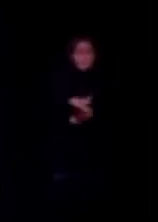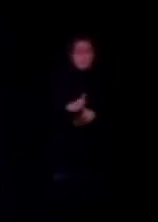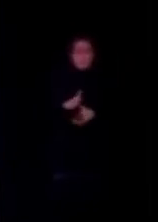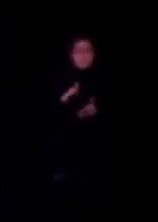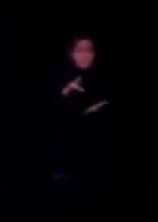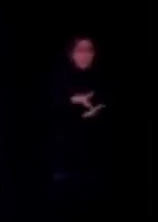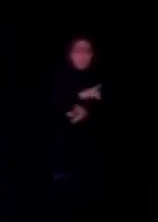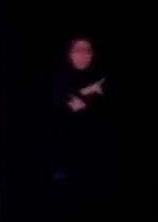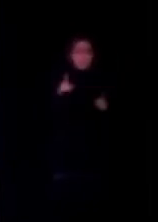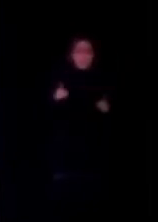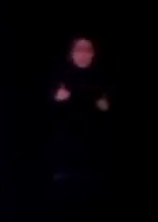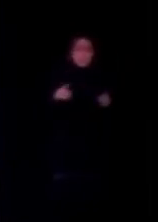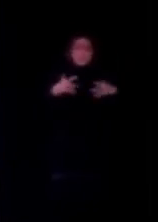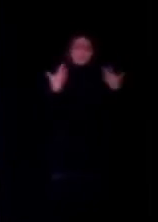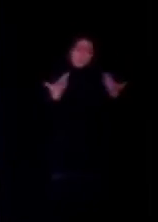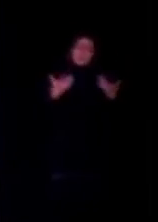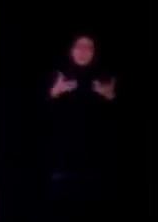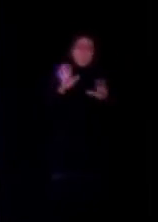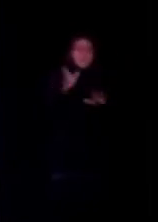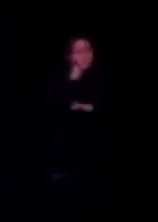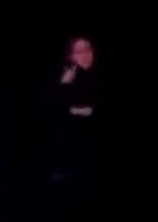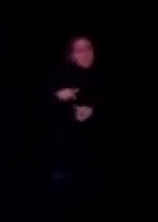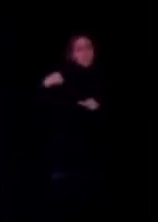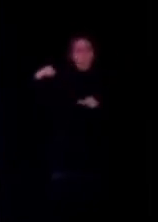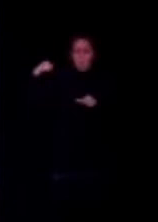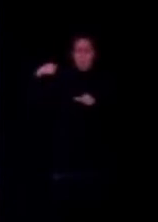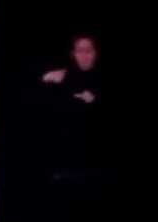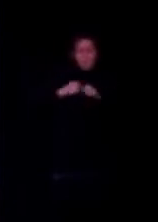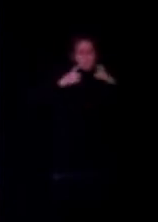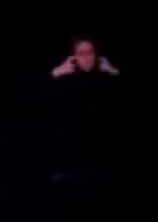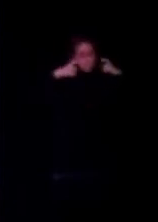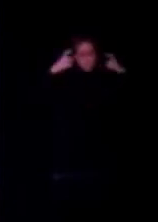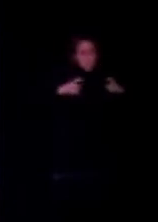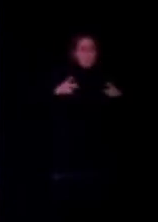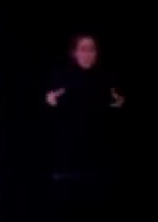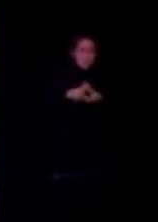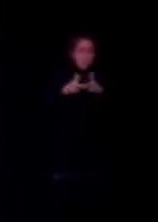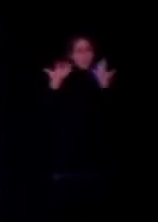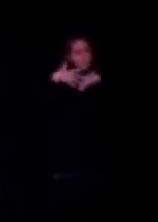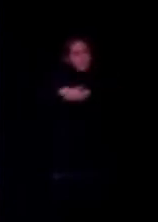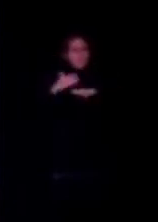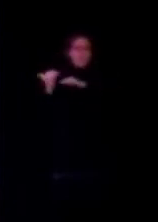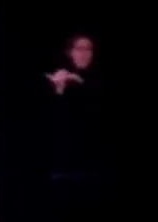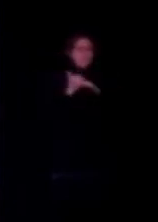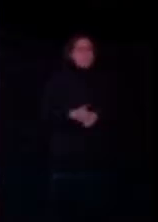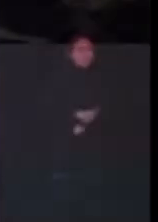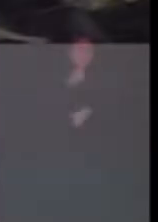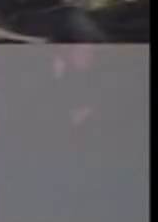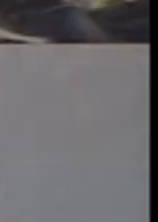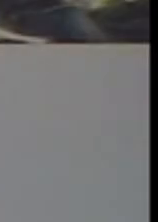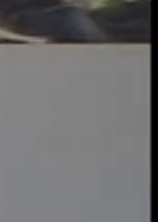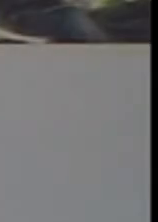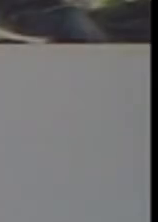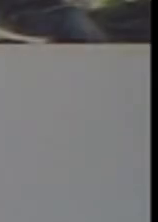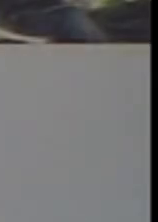esfuerzan en construir una escuela y una sociedad más inclusiva ángel de carlos que fue el alma del proyecto